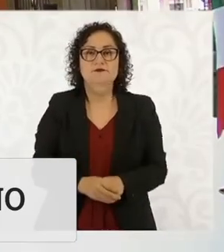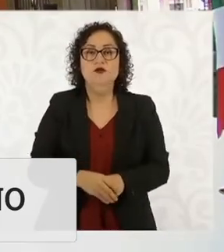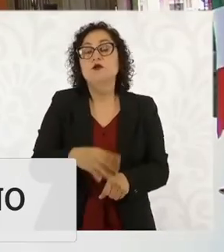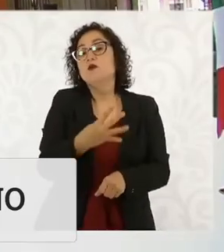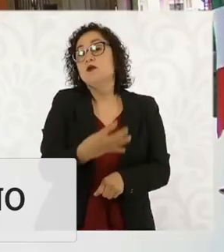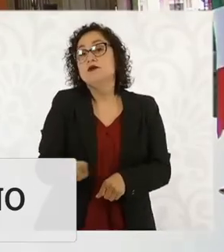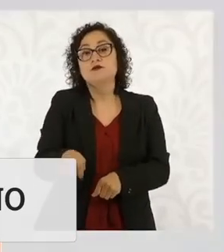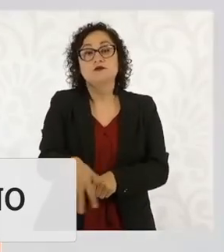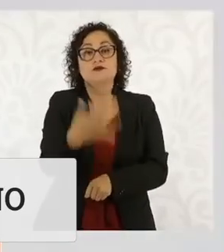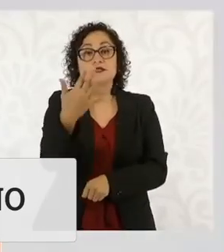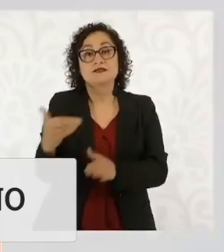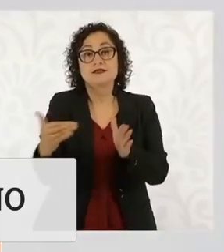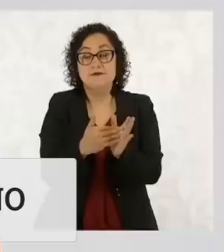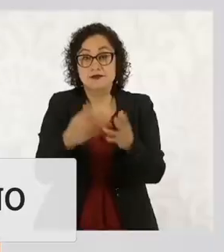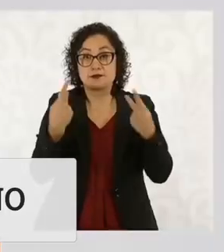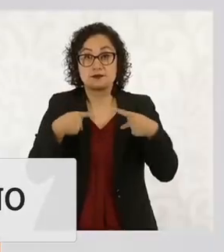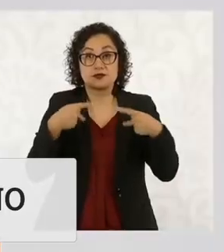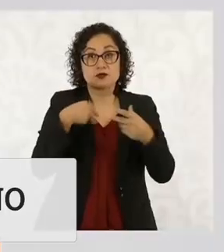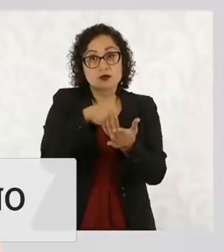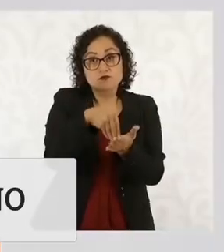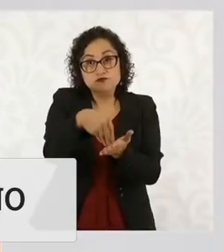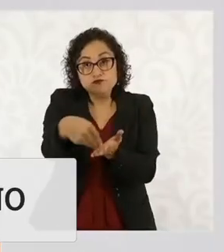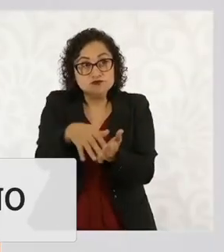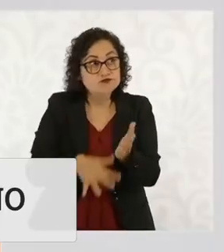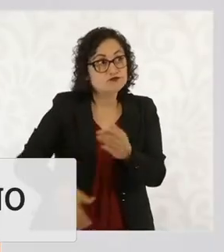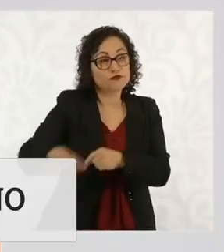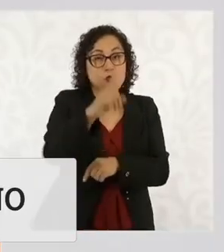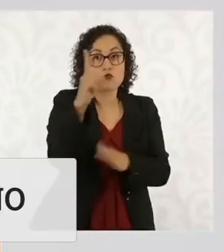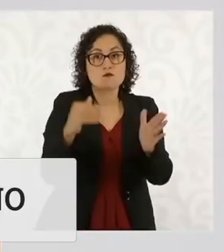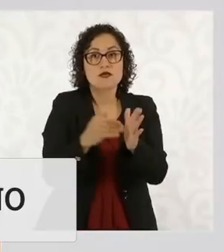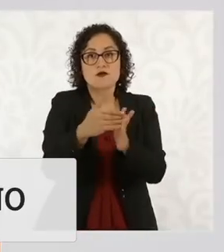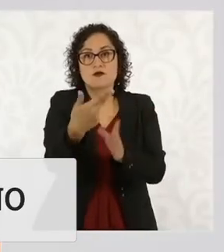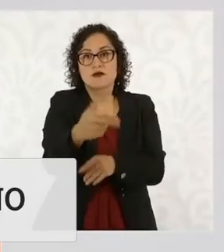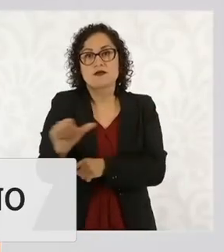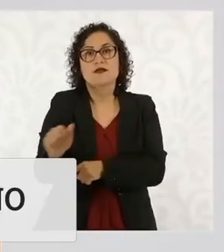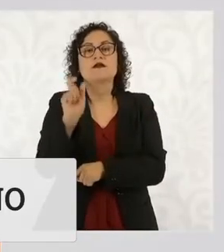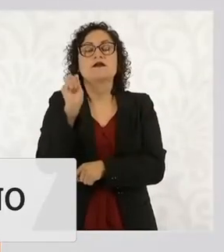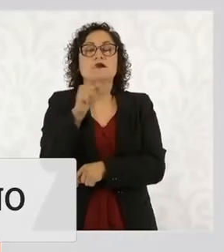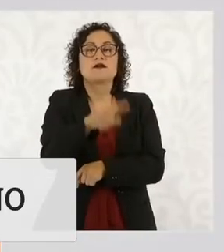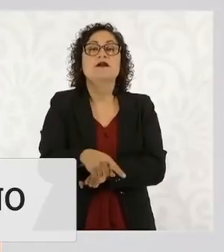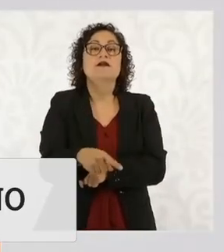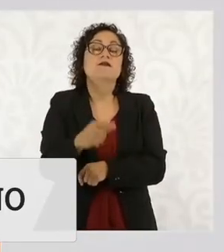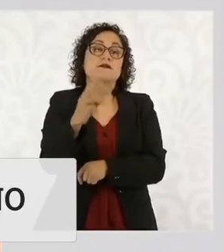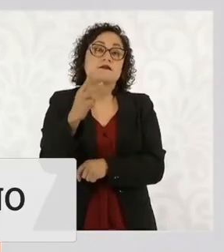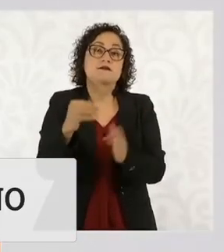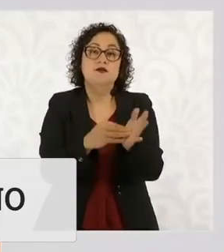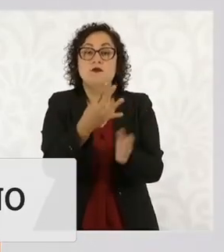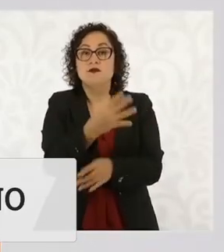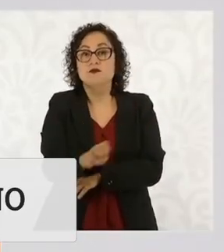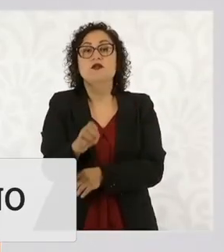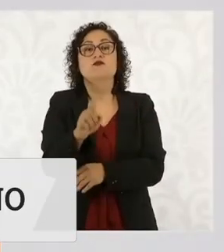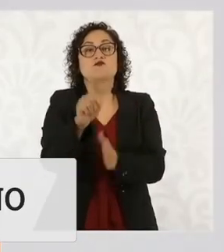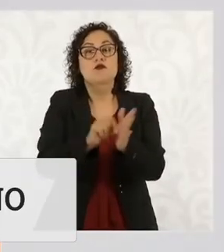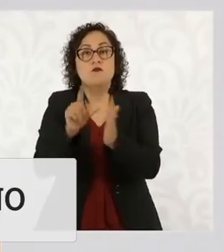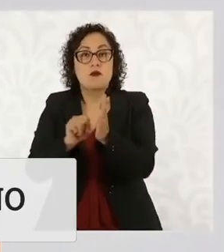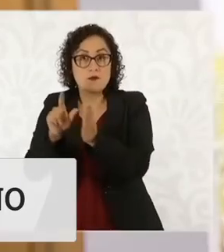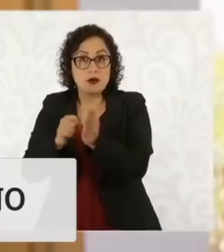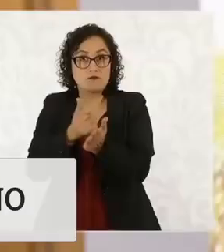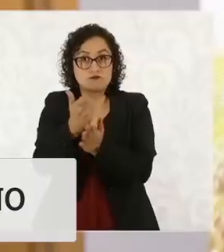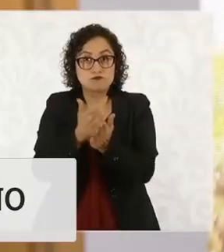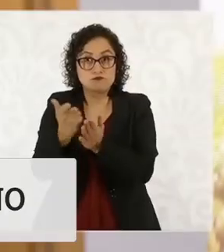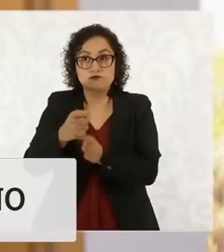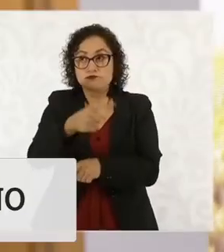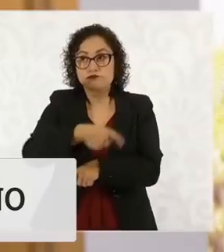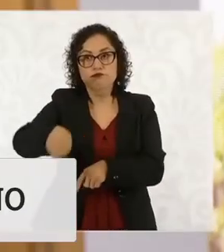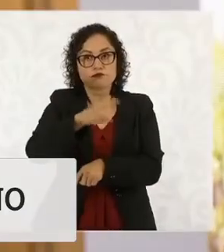415,000 sembradores de más de 1 millón de hectáreas perciben 6,450 pesos mensuales para hacer